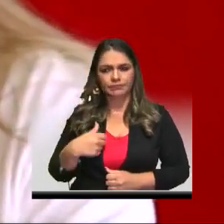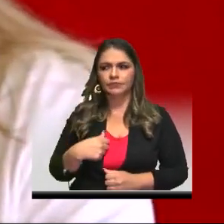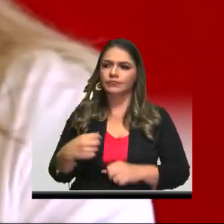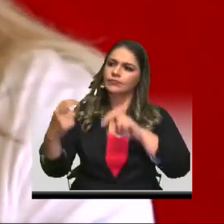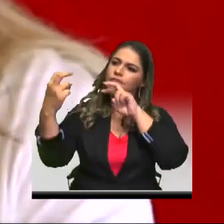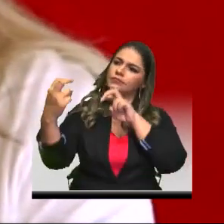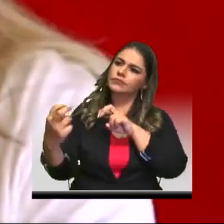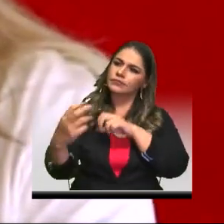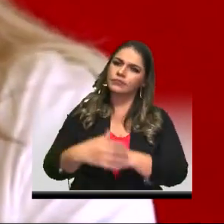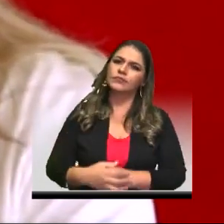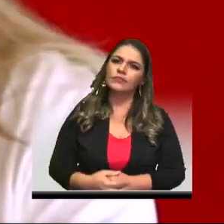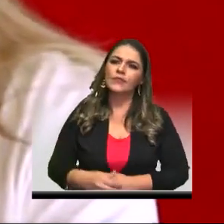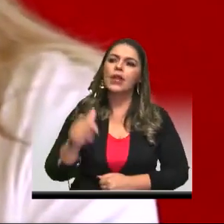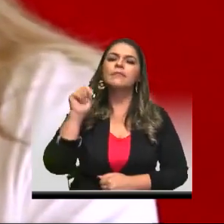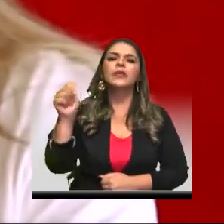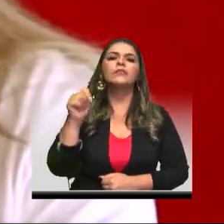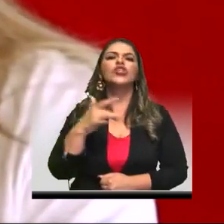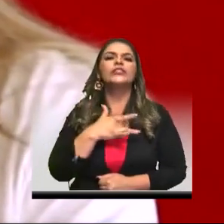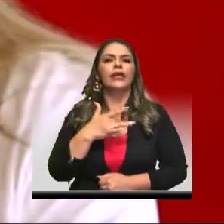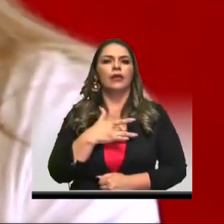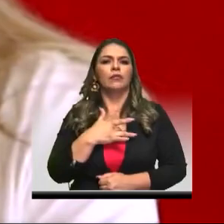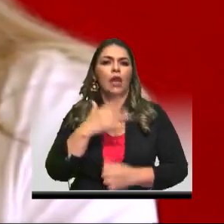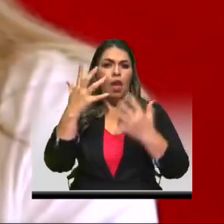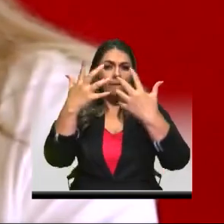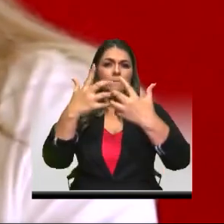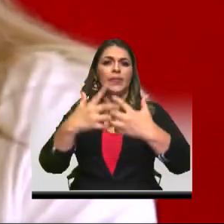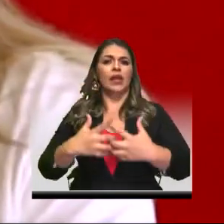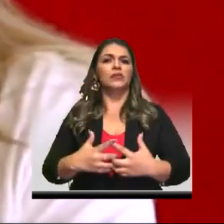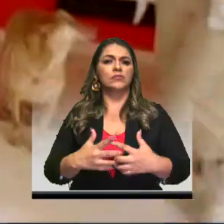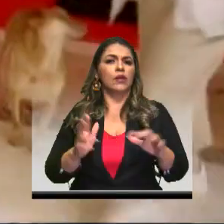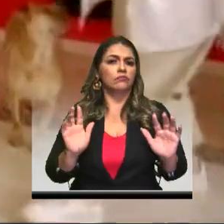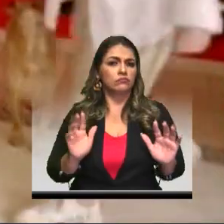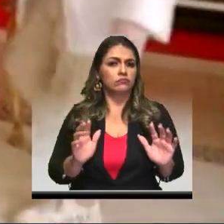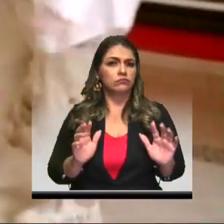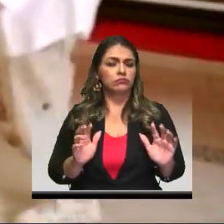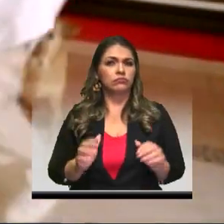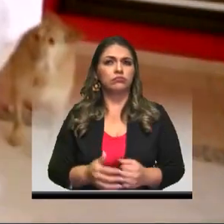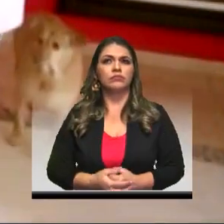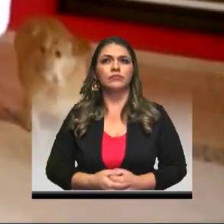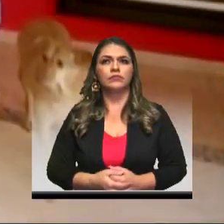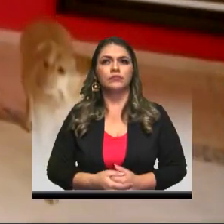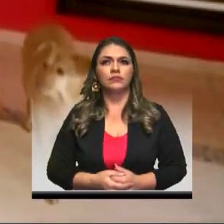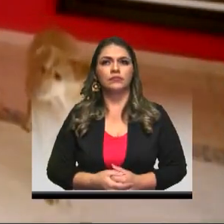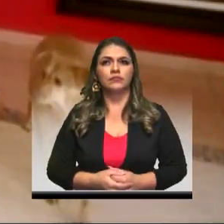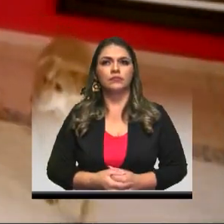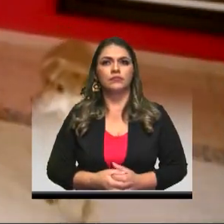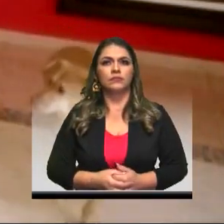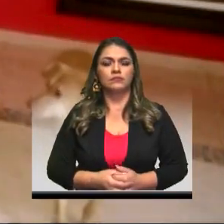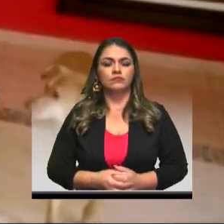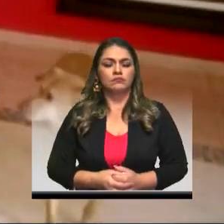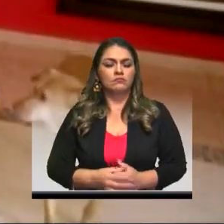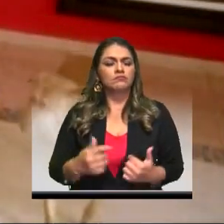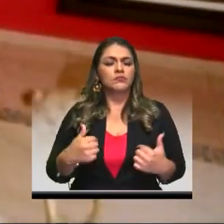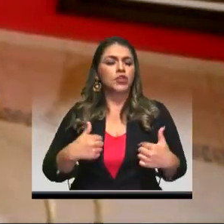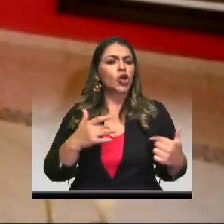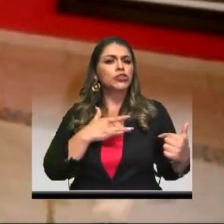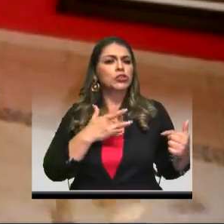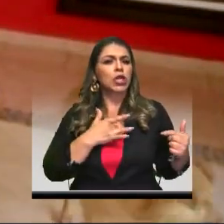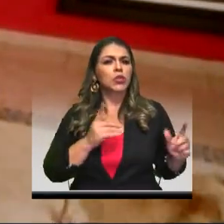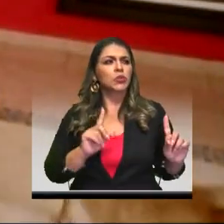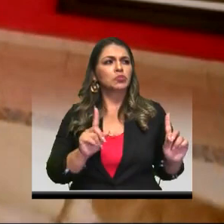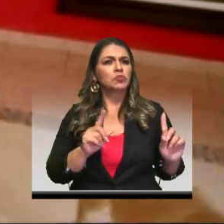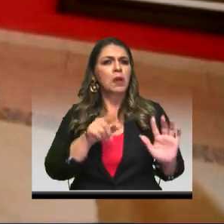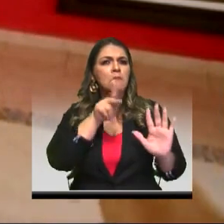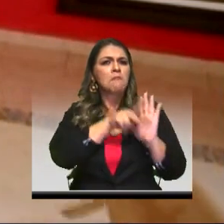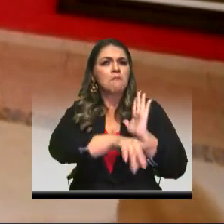a sí mismo como un empresario. Él se ve como un CEO de una empresa. Entonces, eso le permite